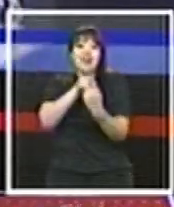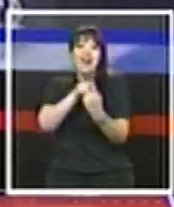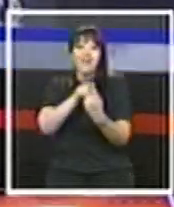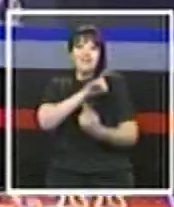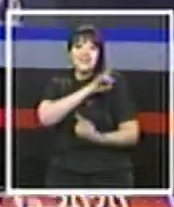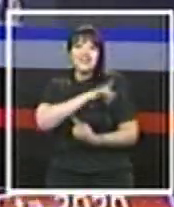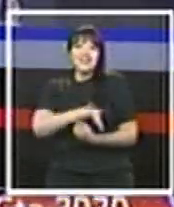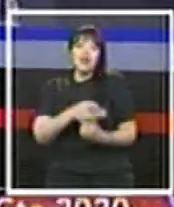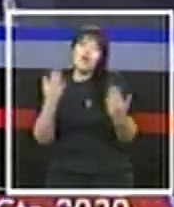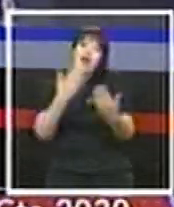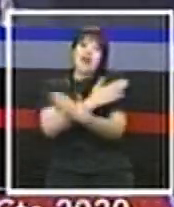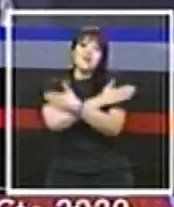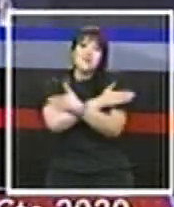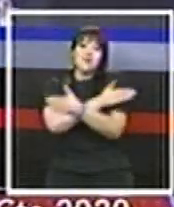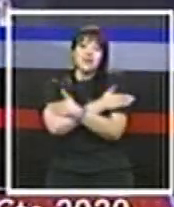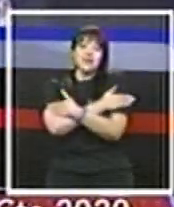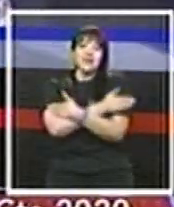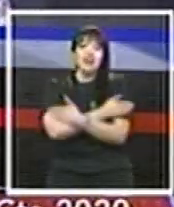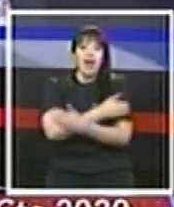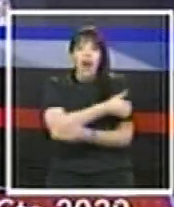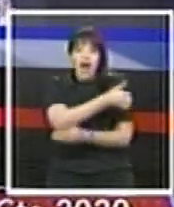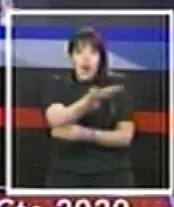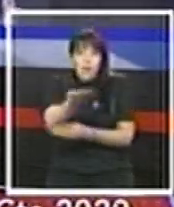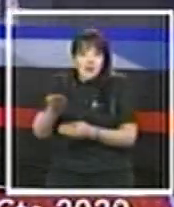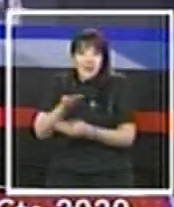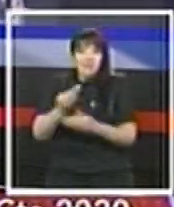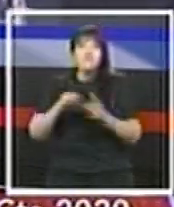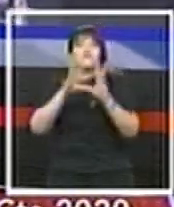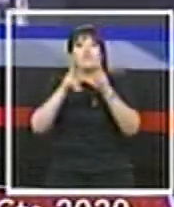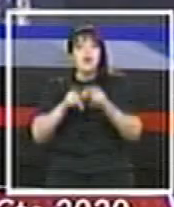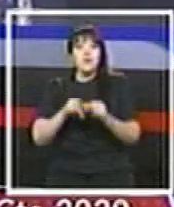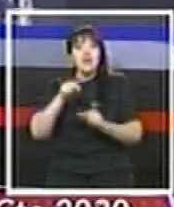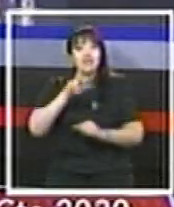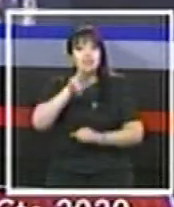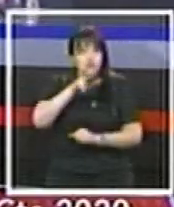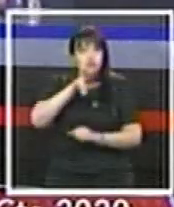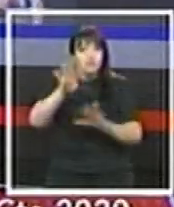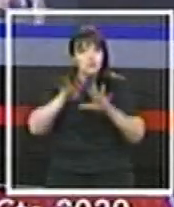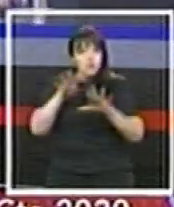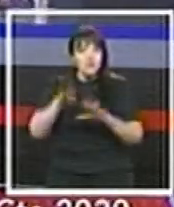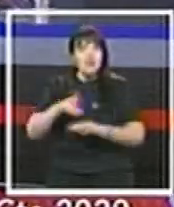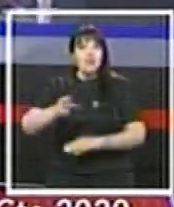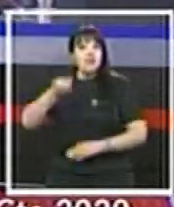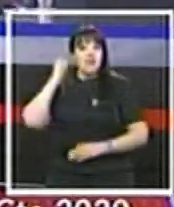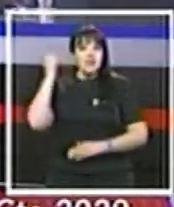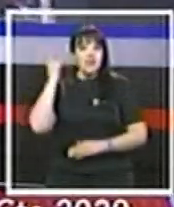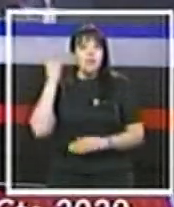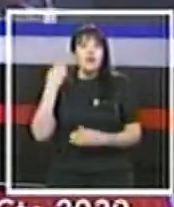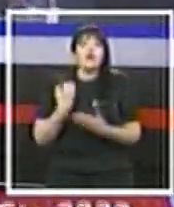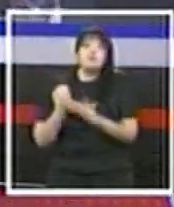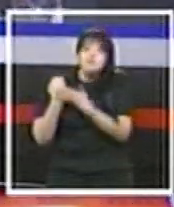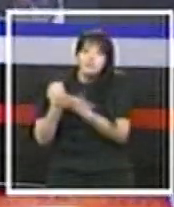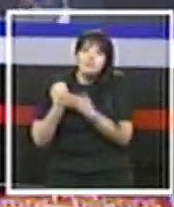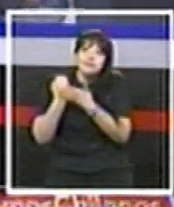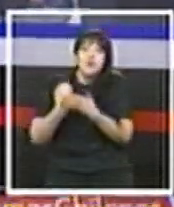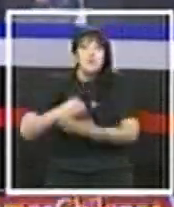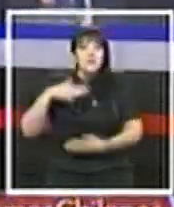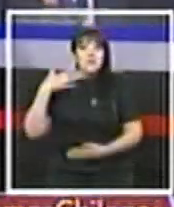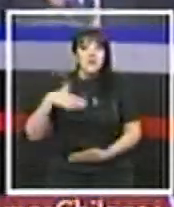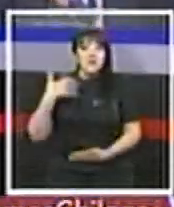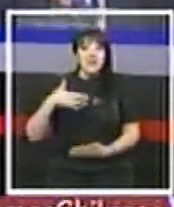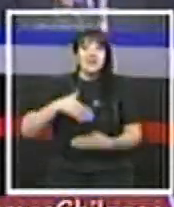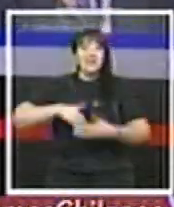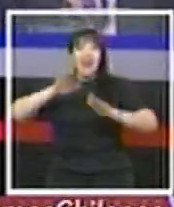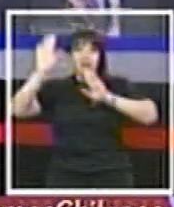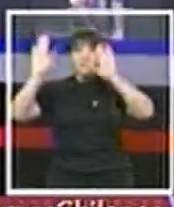abrazo enorme a ustedes. Un abrazo. Y a sus familias, a ustedes que hacen de este 18, este 19 algo distinto, algo solidario. Martín. Eduardo Pancho, mira, levantemos la mano del